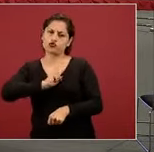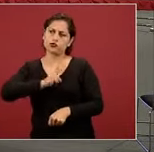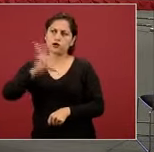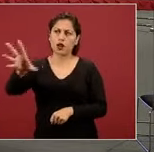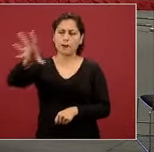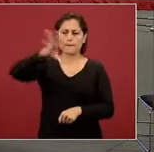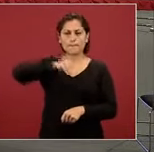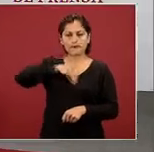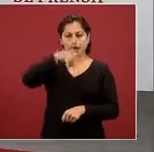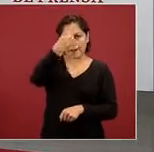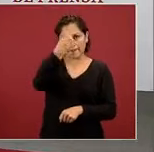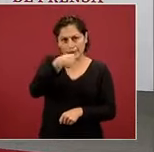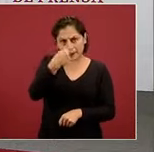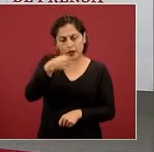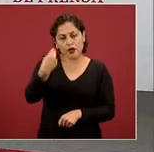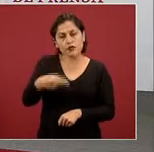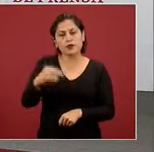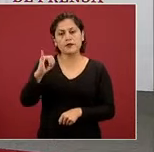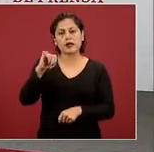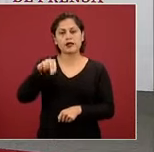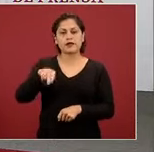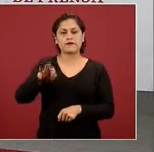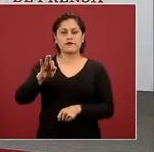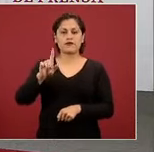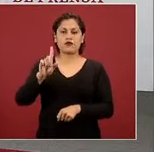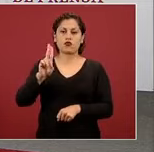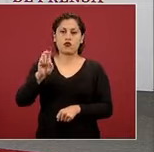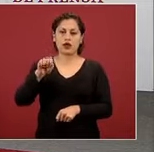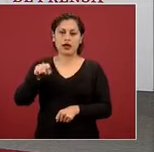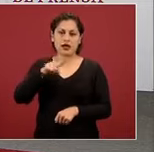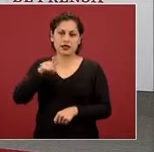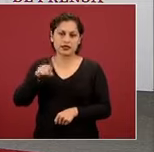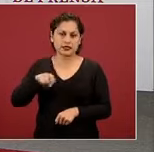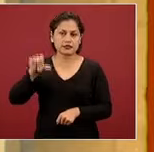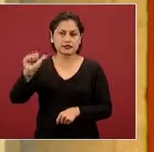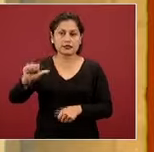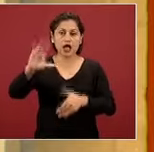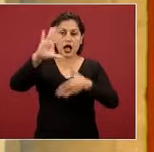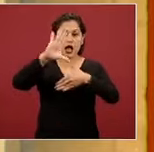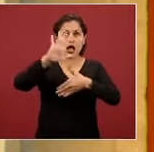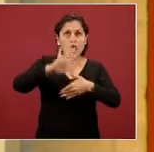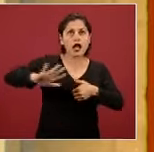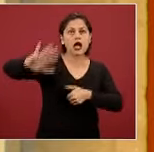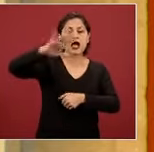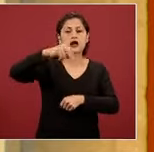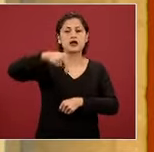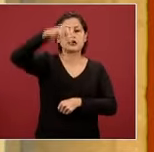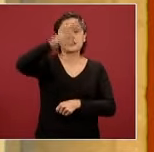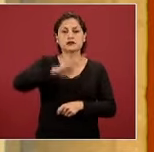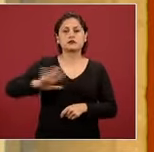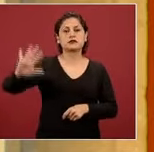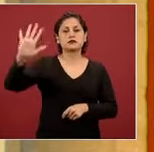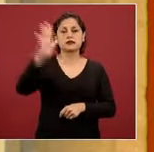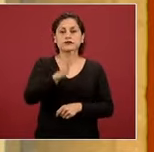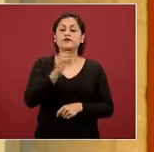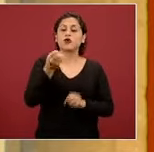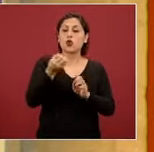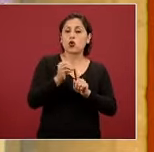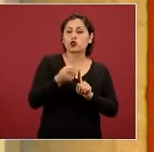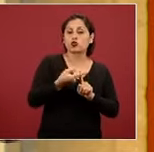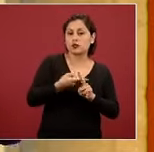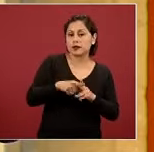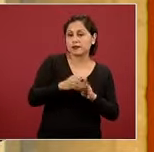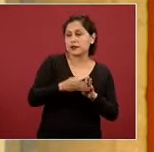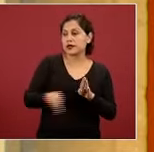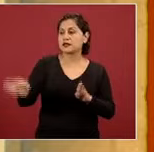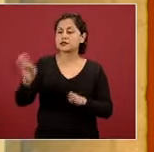ese nombre, influenza, que afecta al hemisferio norte de octubre hasta marzo del